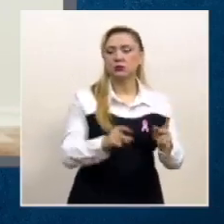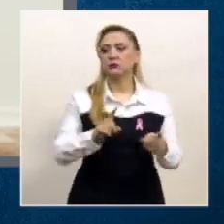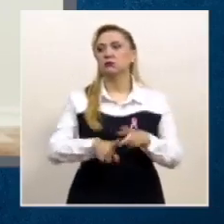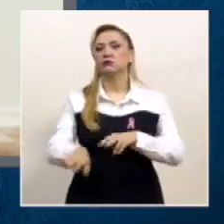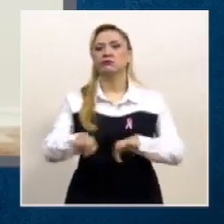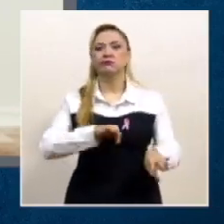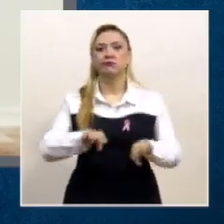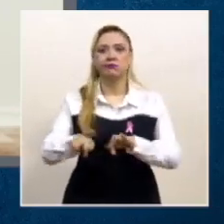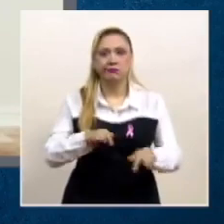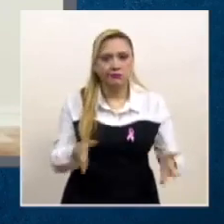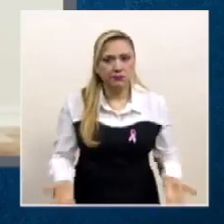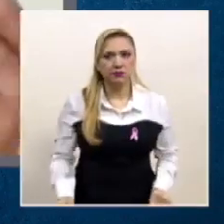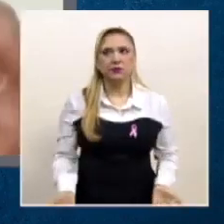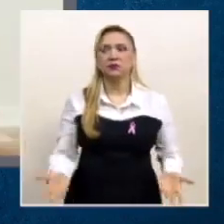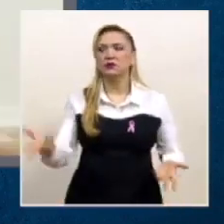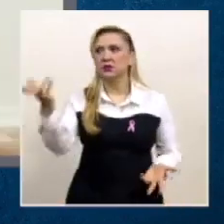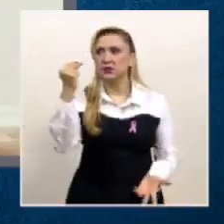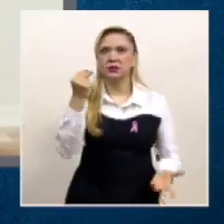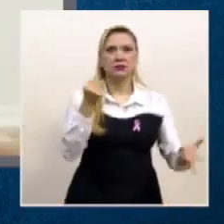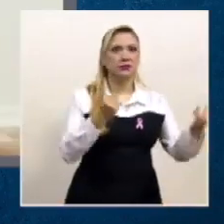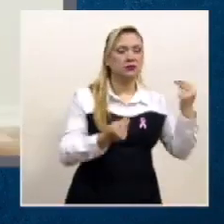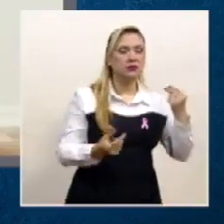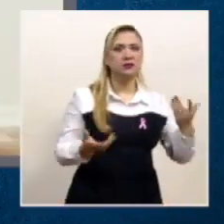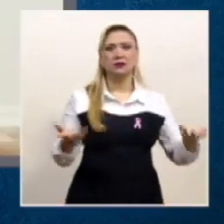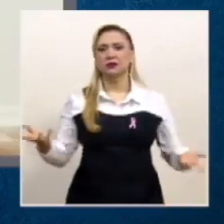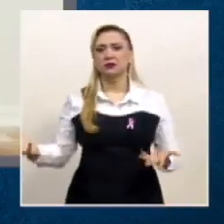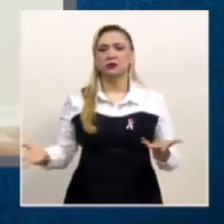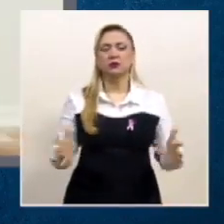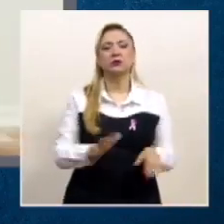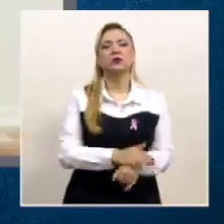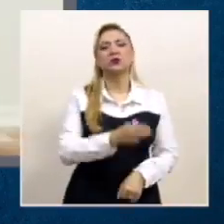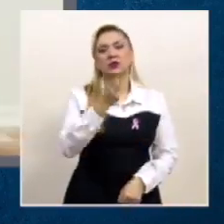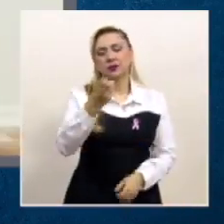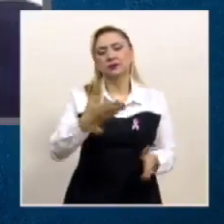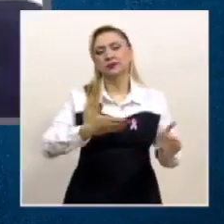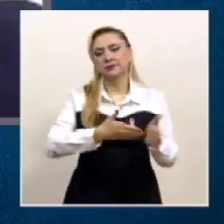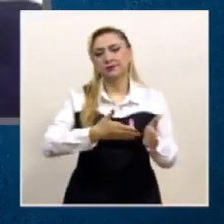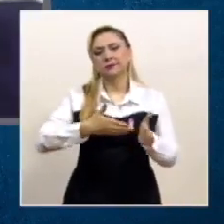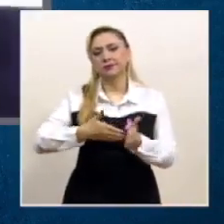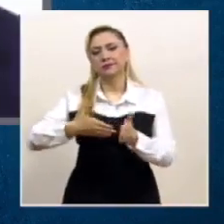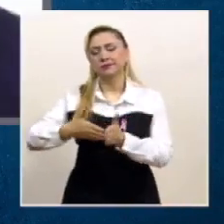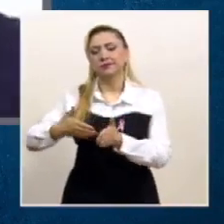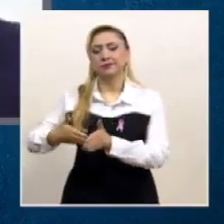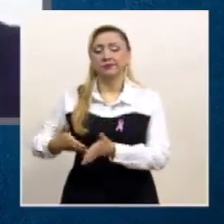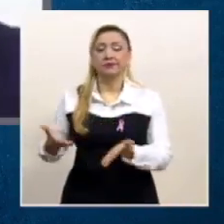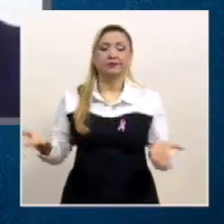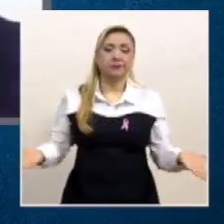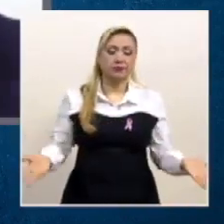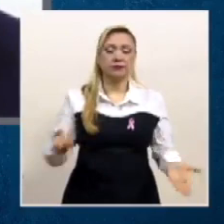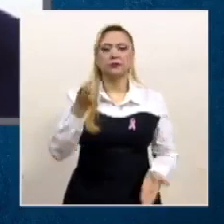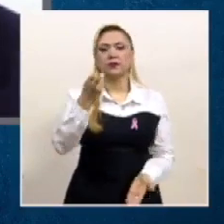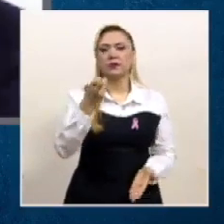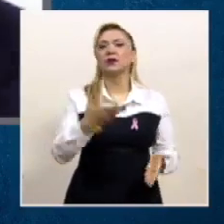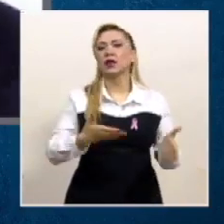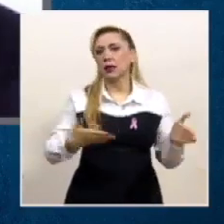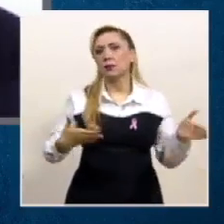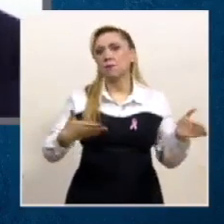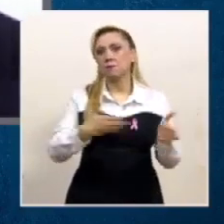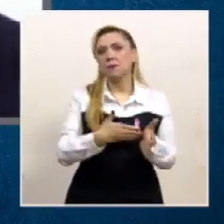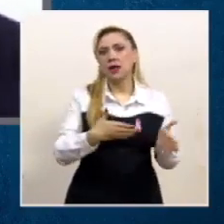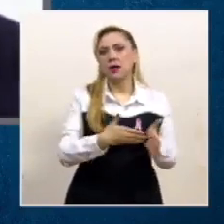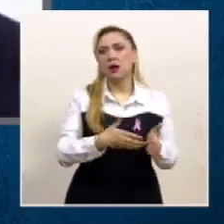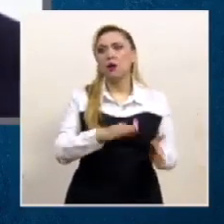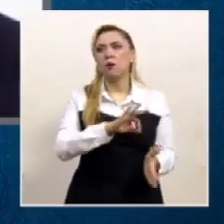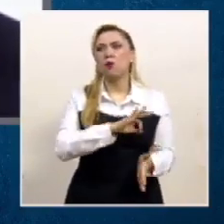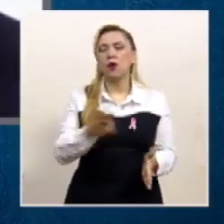Múltiples derechos que se ven afectados justamente por estas barreras. Muy bien, pues estas barreras pueden